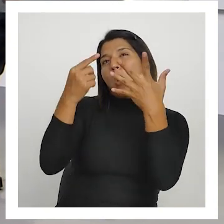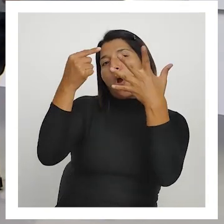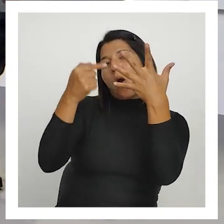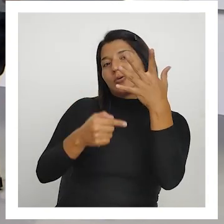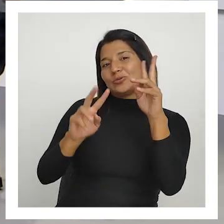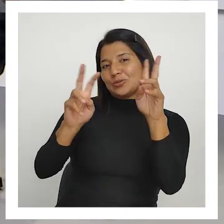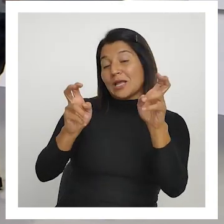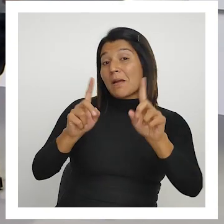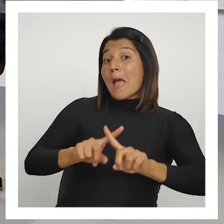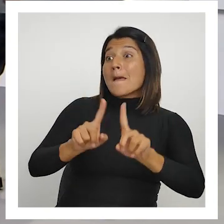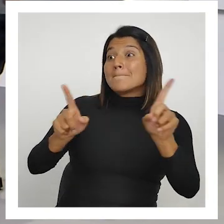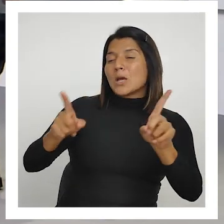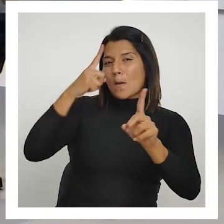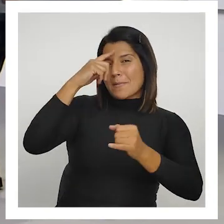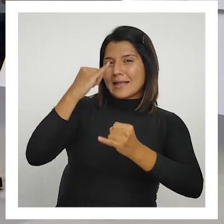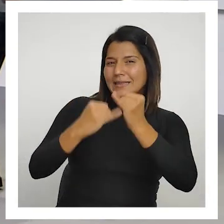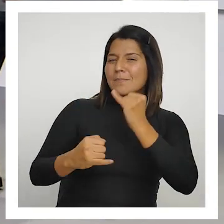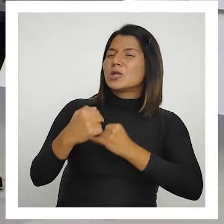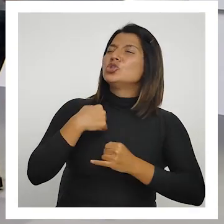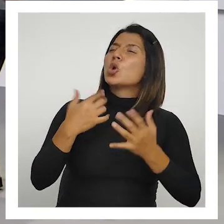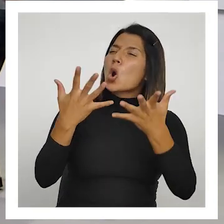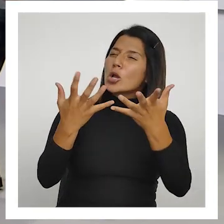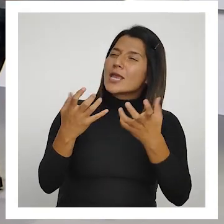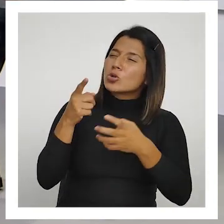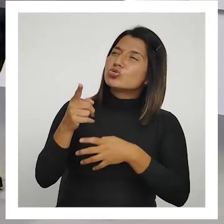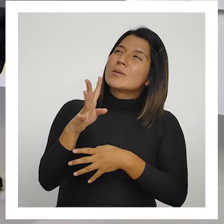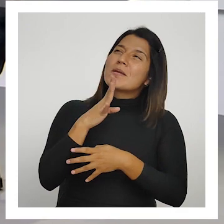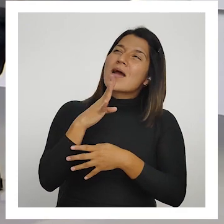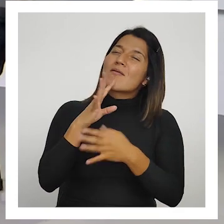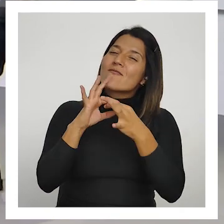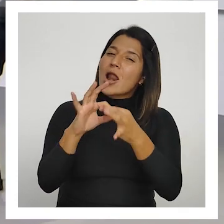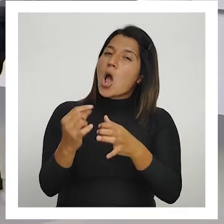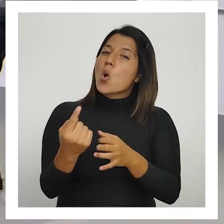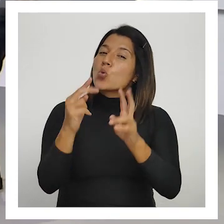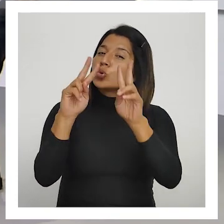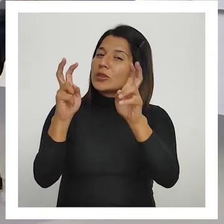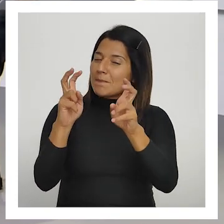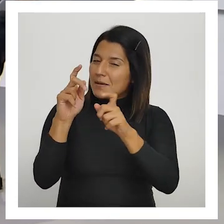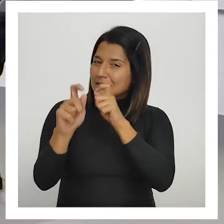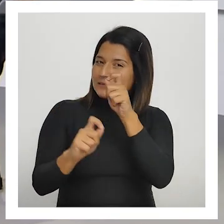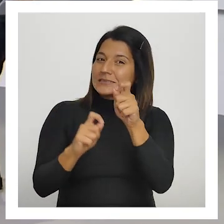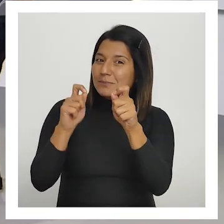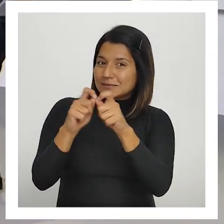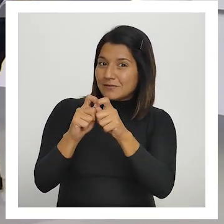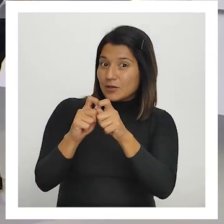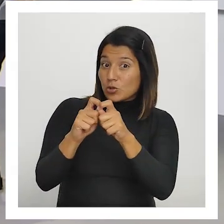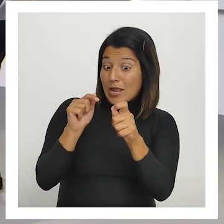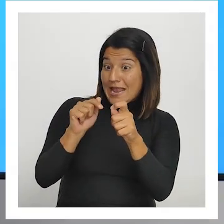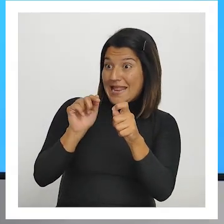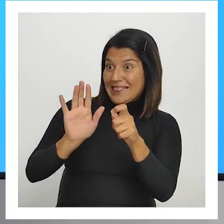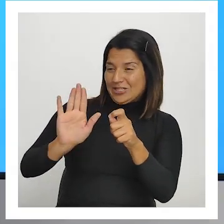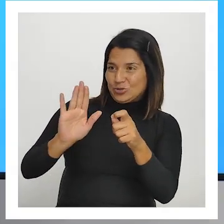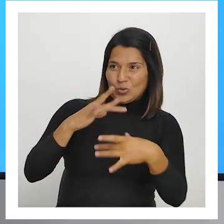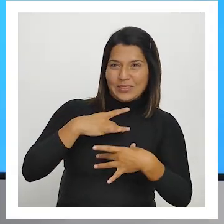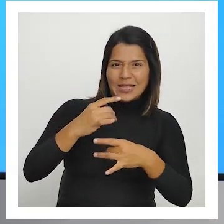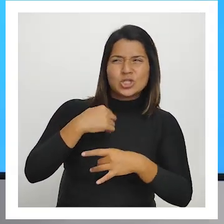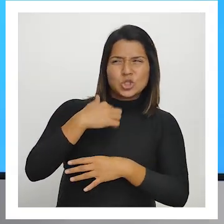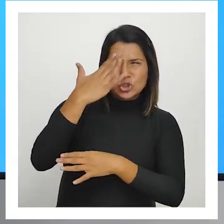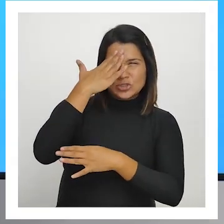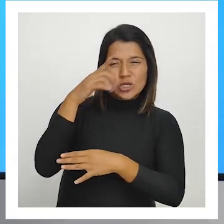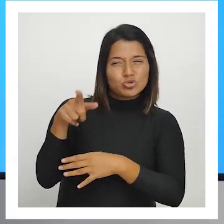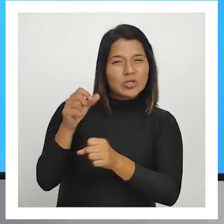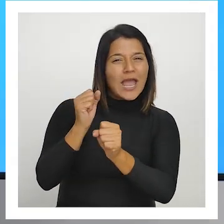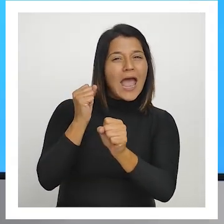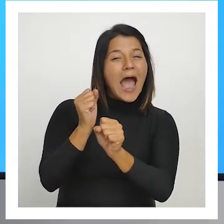pero para finalizar quisiera que me converse de algo que particularmente es de su interés. Sé que está haciendo un